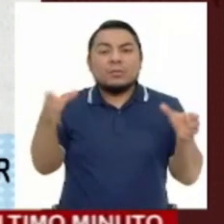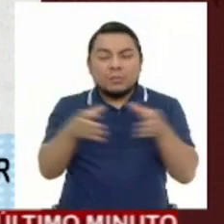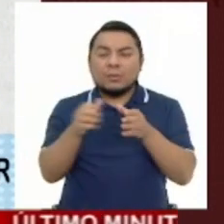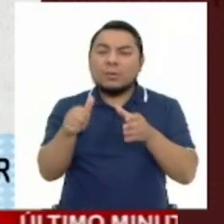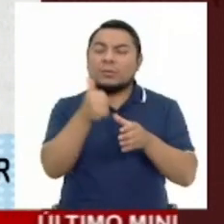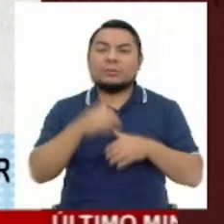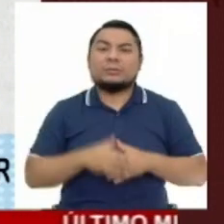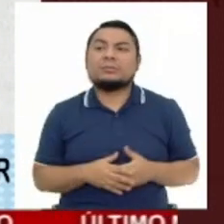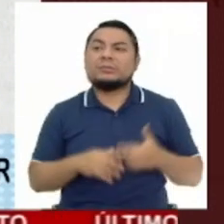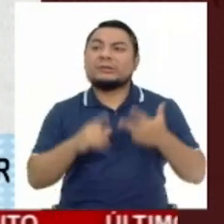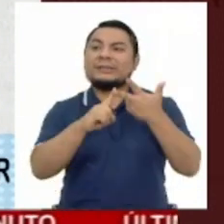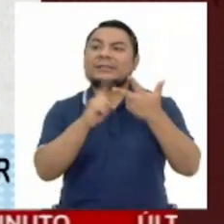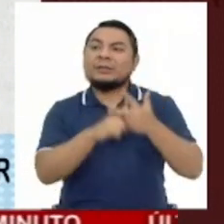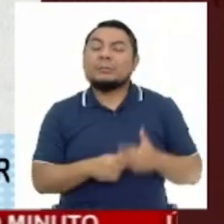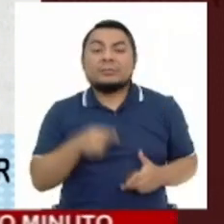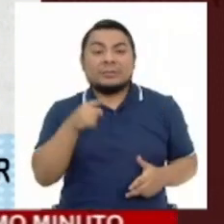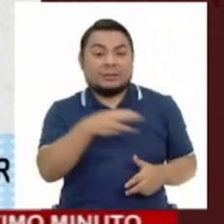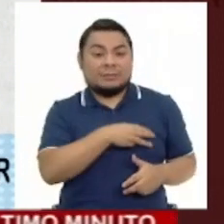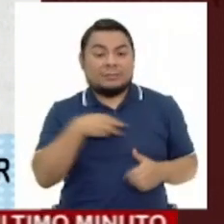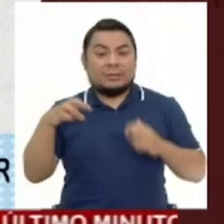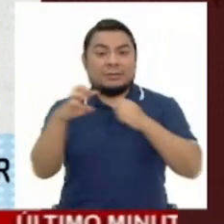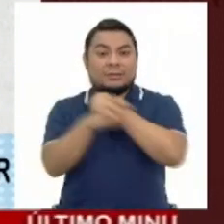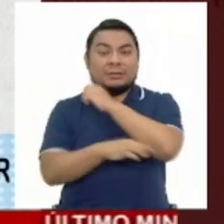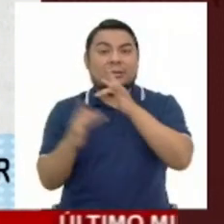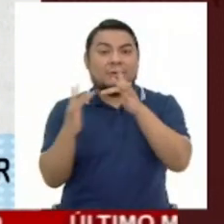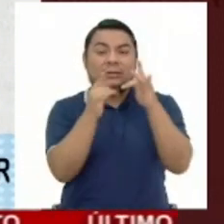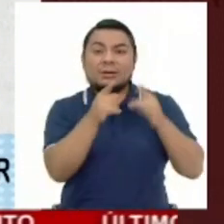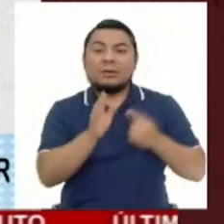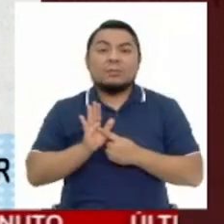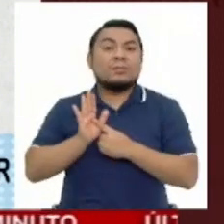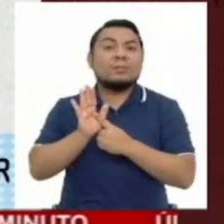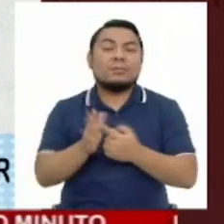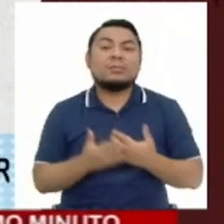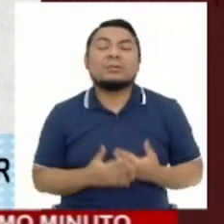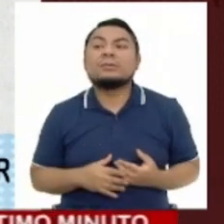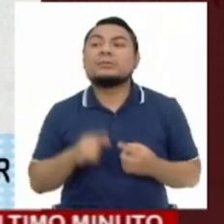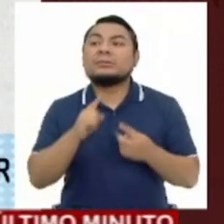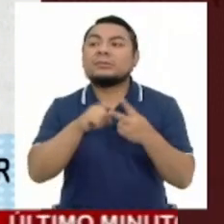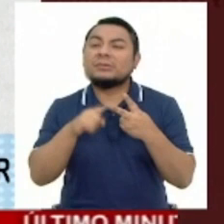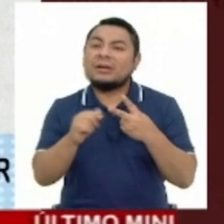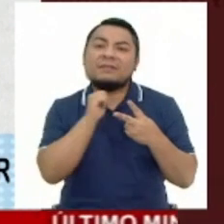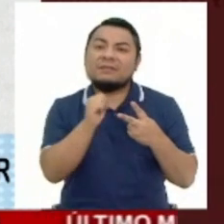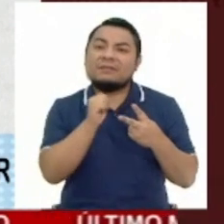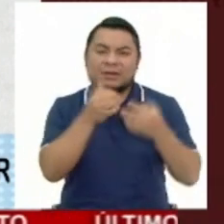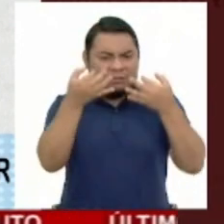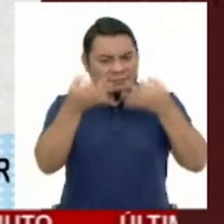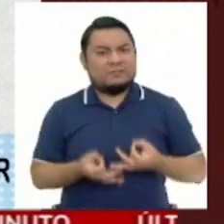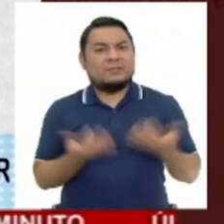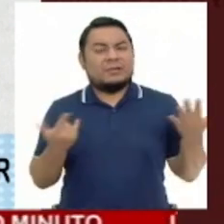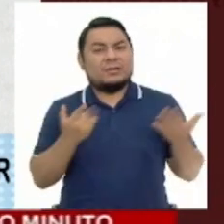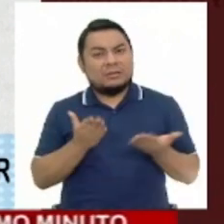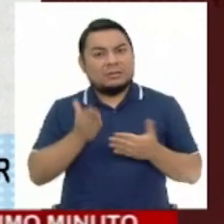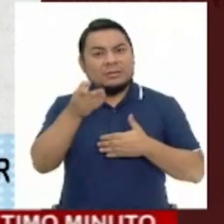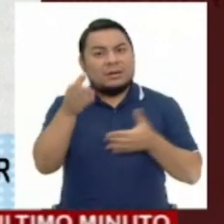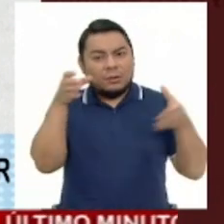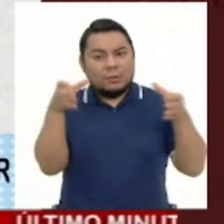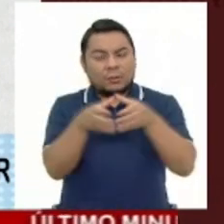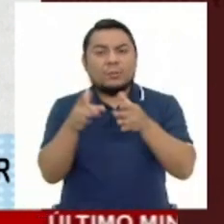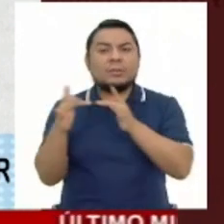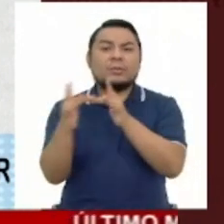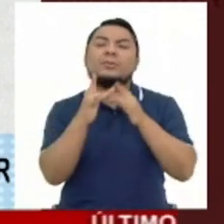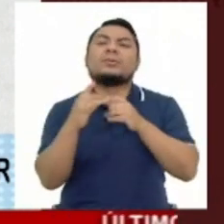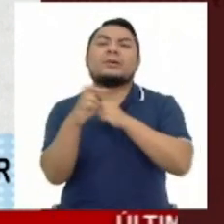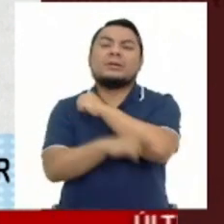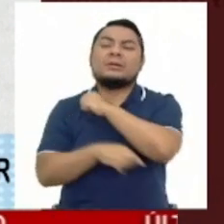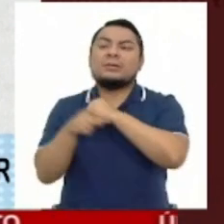de otro tipo. Tercer punto, el canciller Maurtua ha mostrado su docilidad y falta de firmeza frente a la Comisión de